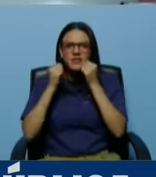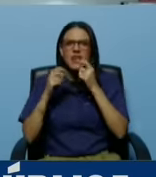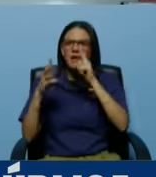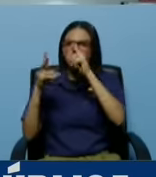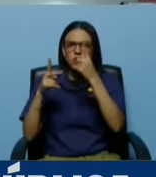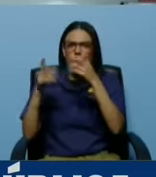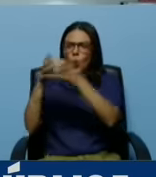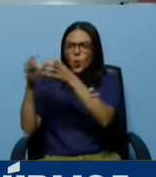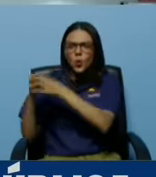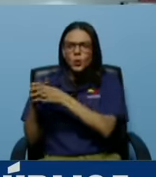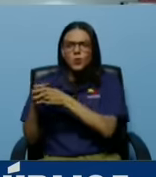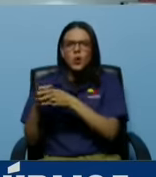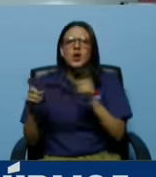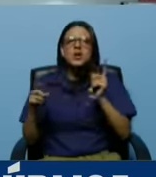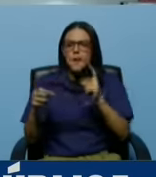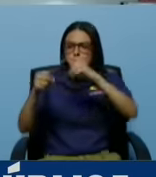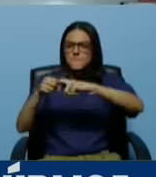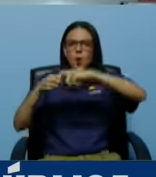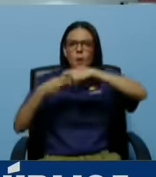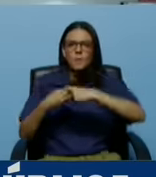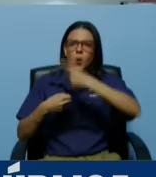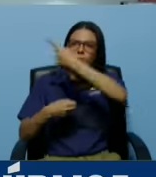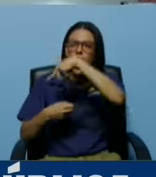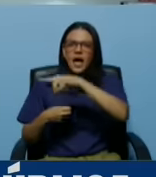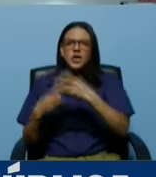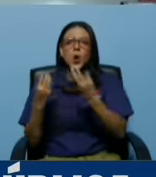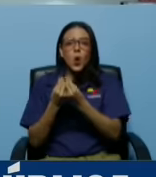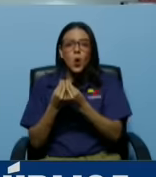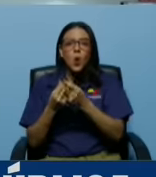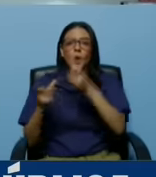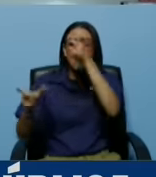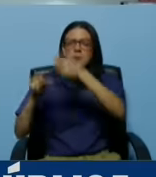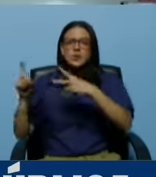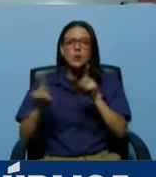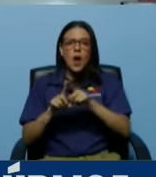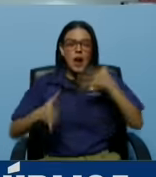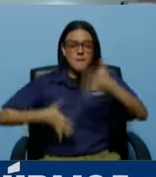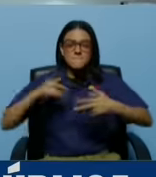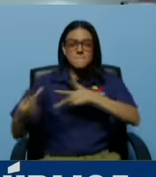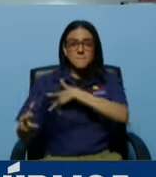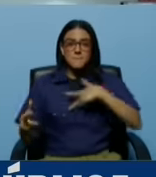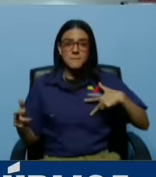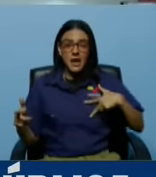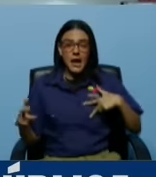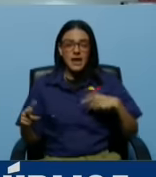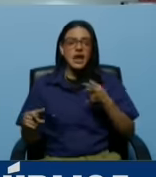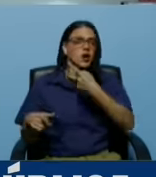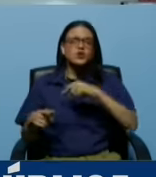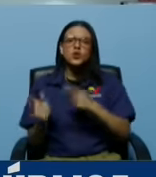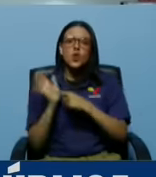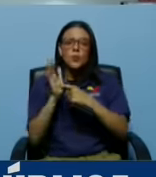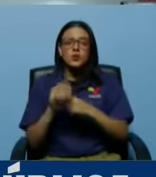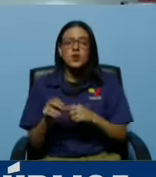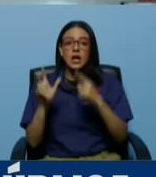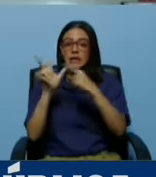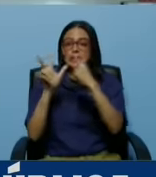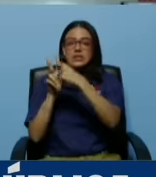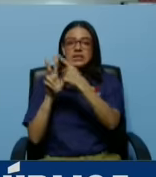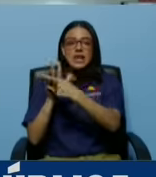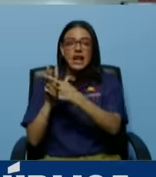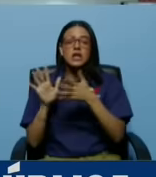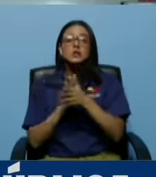se vincularon esta vez a Pranes, oigan bien, a Pranes, al menos vamos a mostrar tres